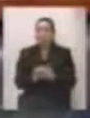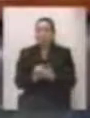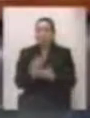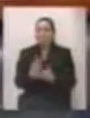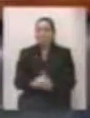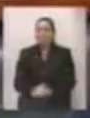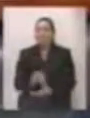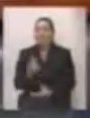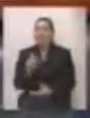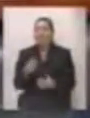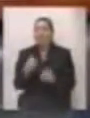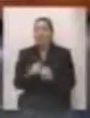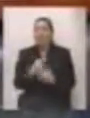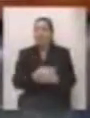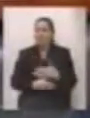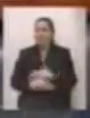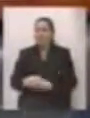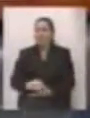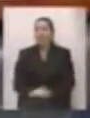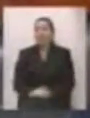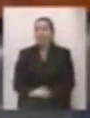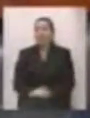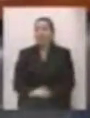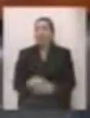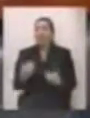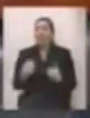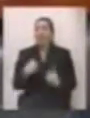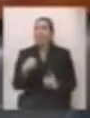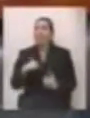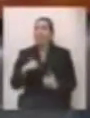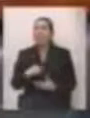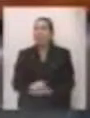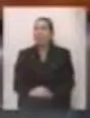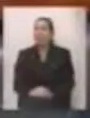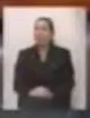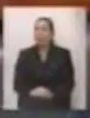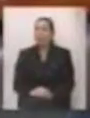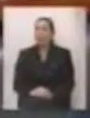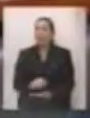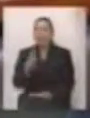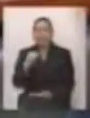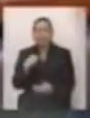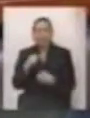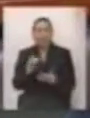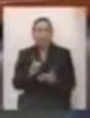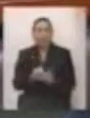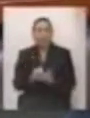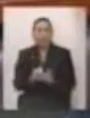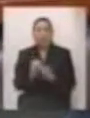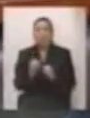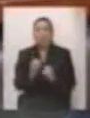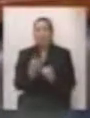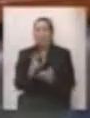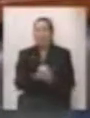baño, accesible para gente con discapacidad. La fiscalización corresponde a las municipalidades, la coordinación con la Policía Nacional, debiendo hacerlo en